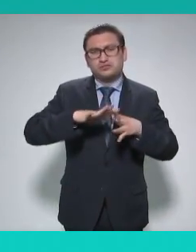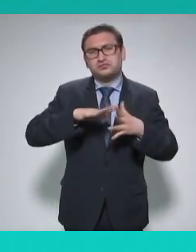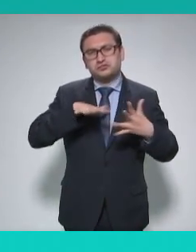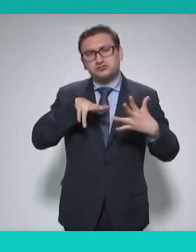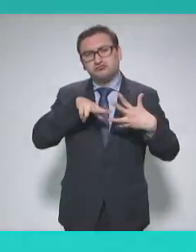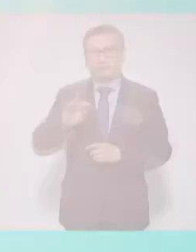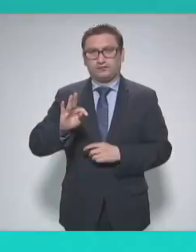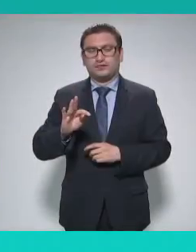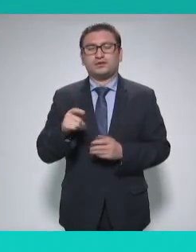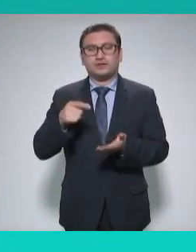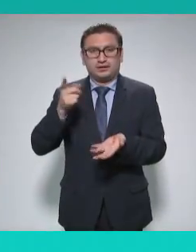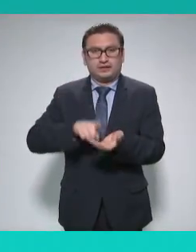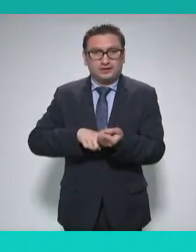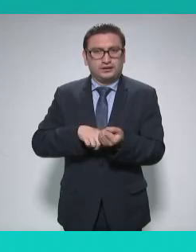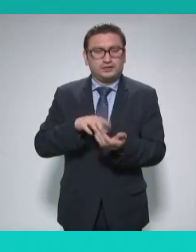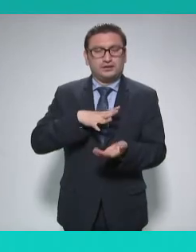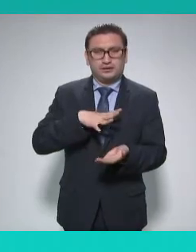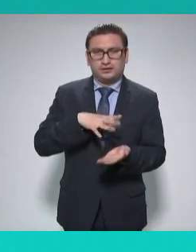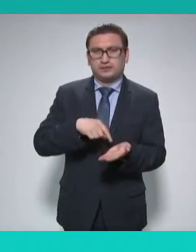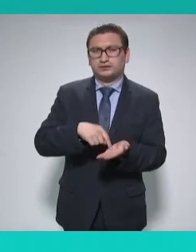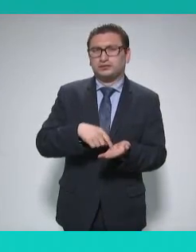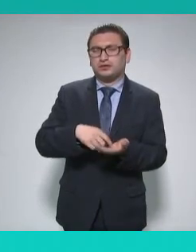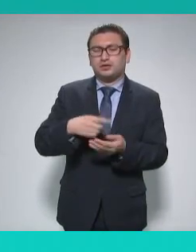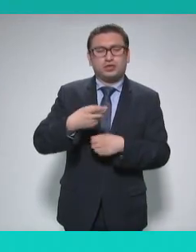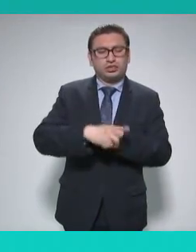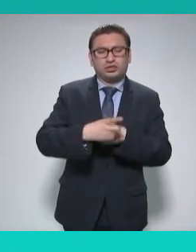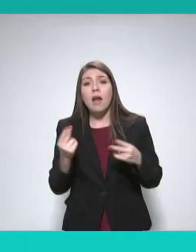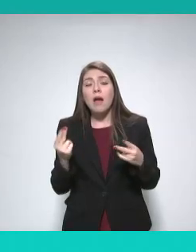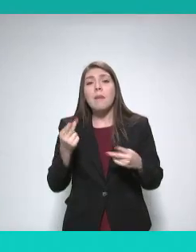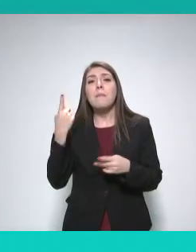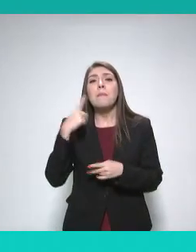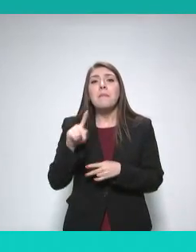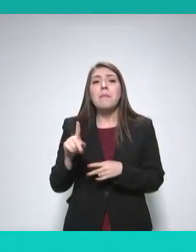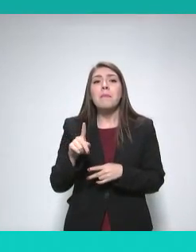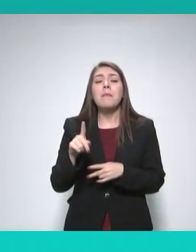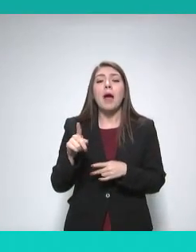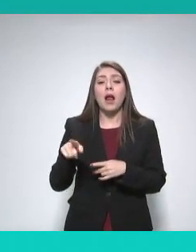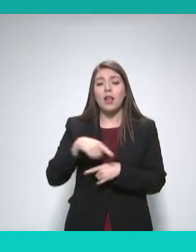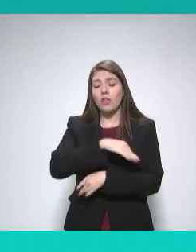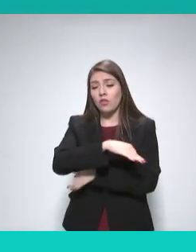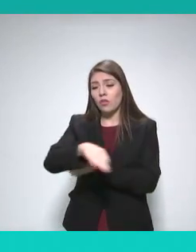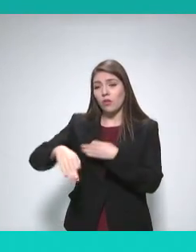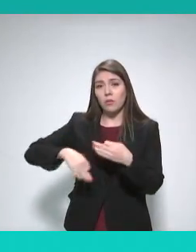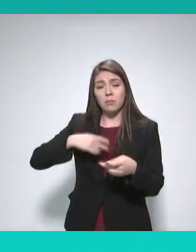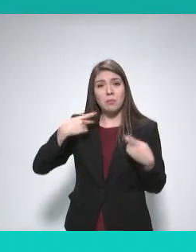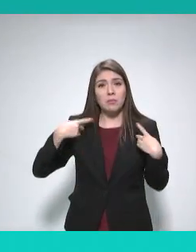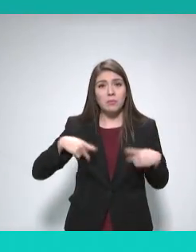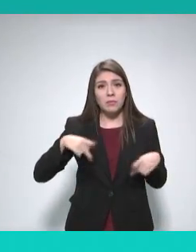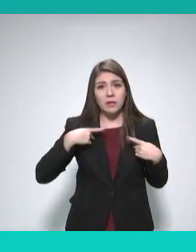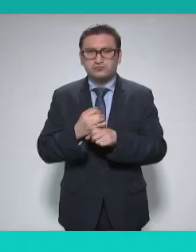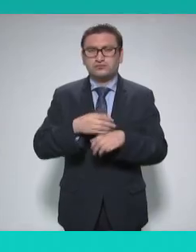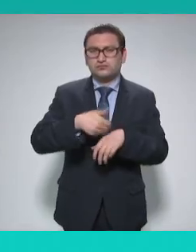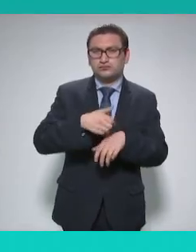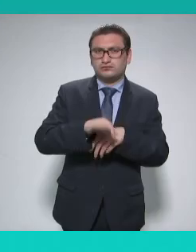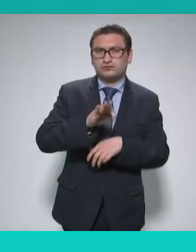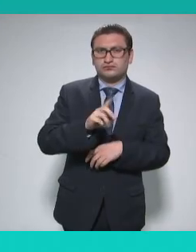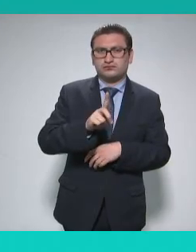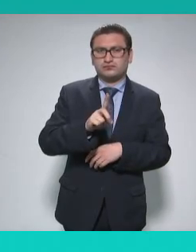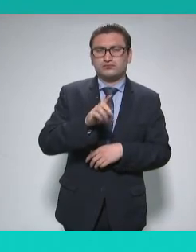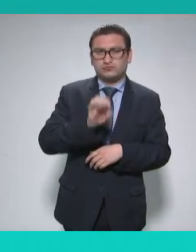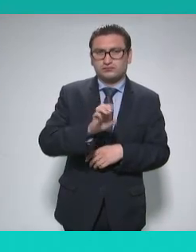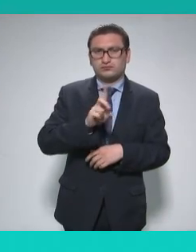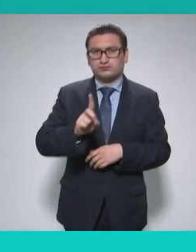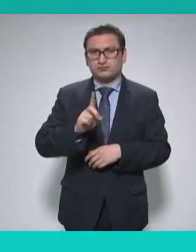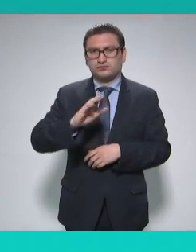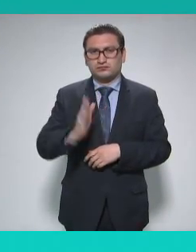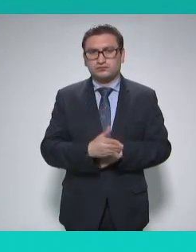información pública en respuesta al particular interesado en conocer los datos la fiscalía clasificó la información reservada y confidencial afirmando que